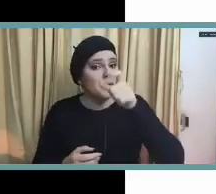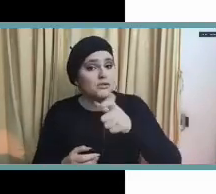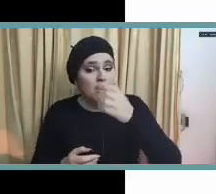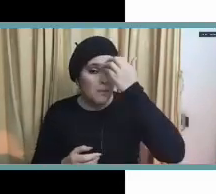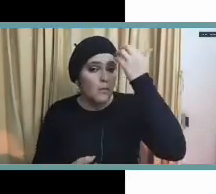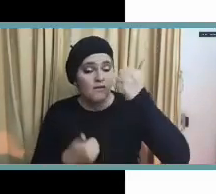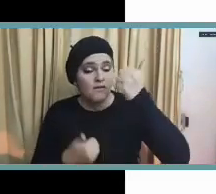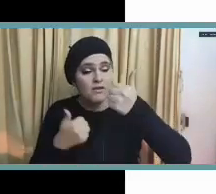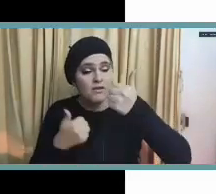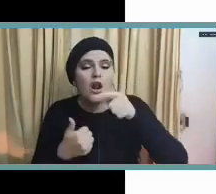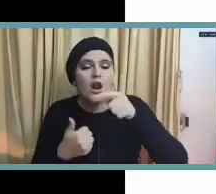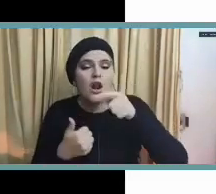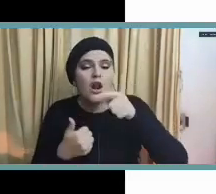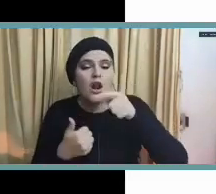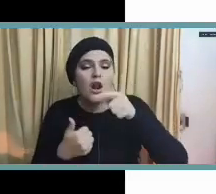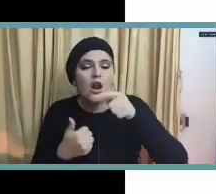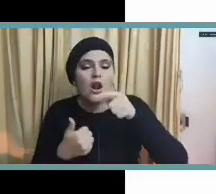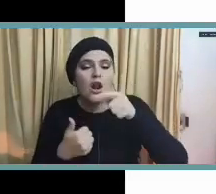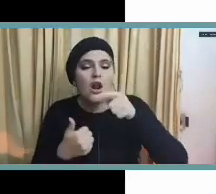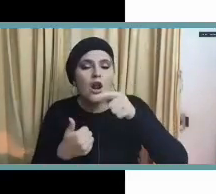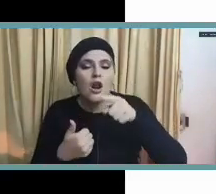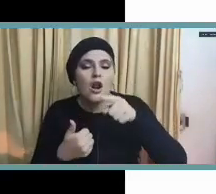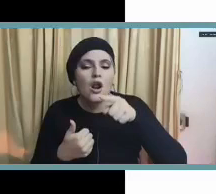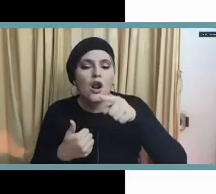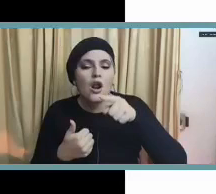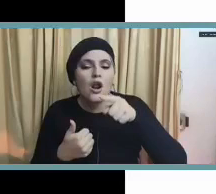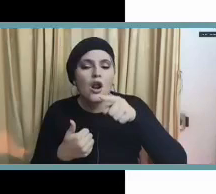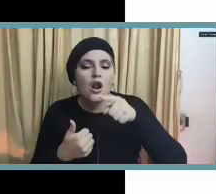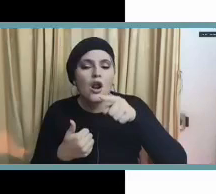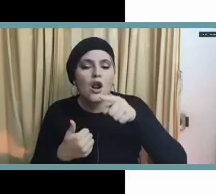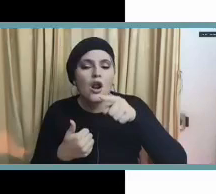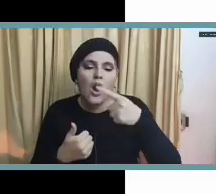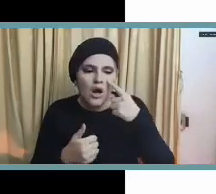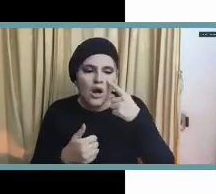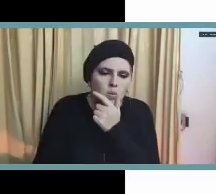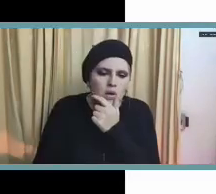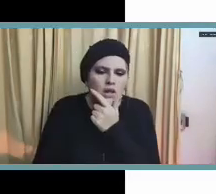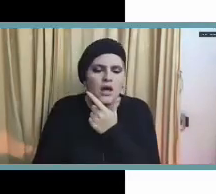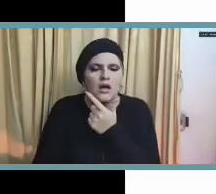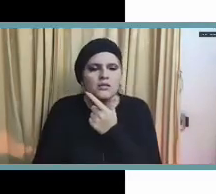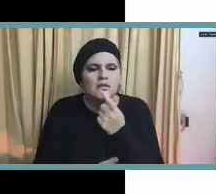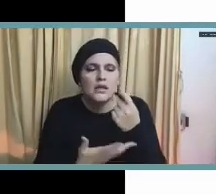solamente cuando nos queden dudas respecto al diagnóstico.